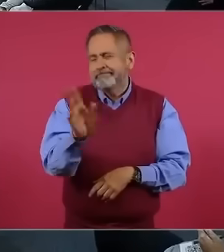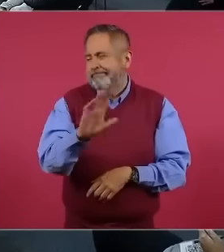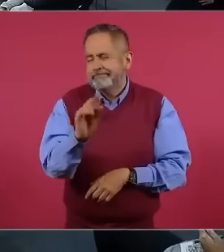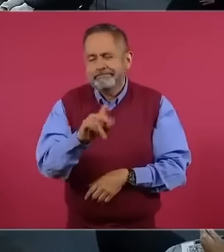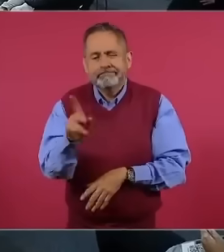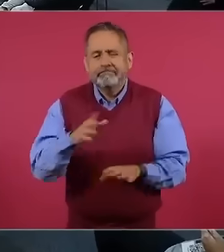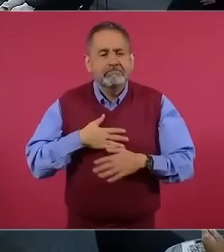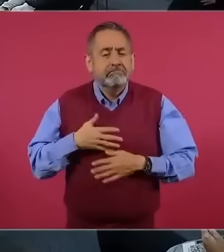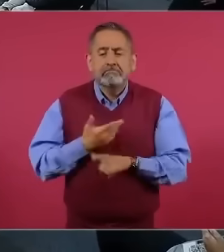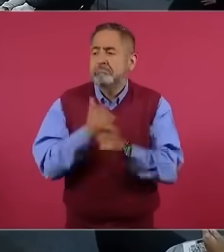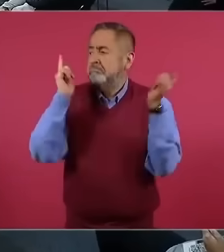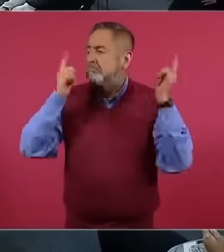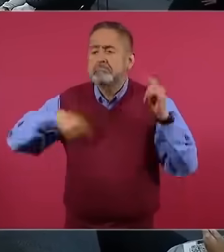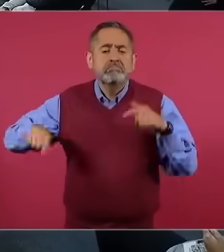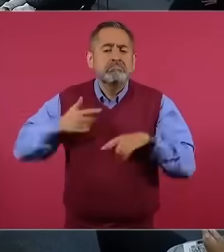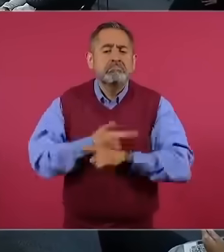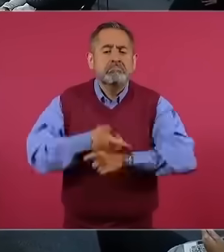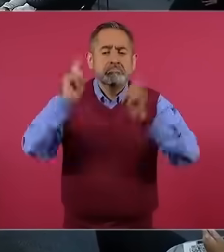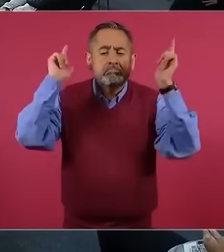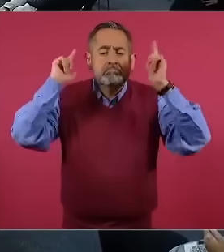No, somos libres.